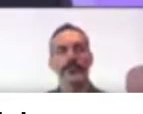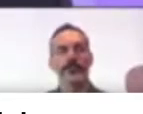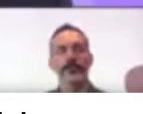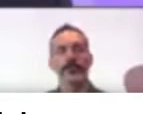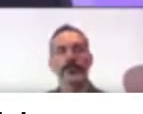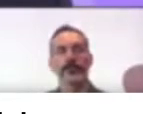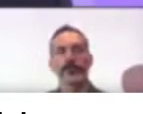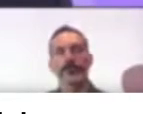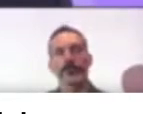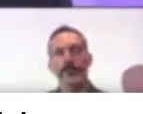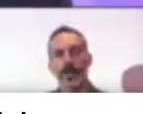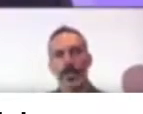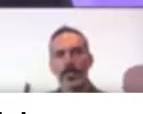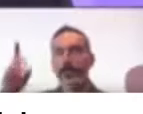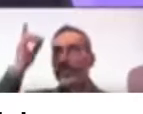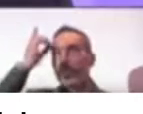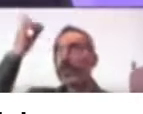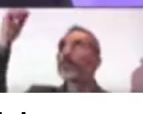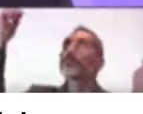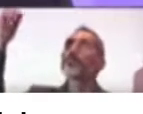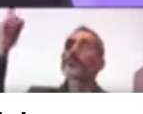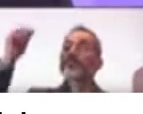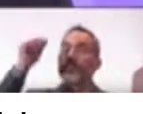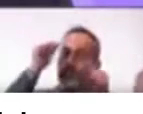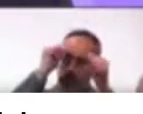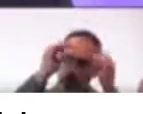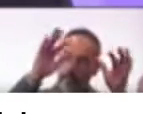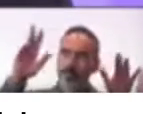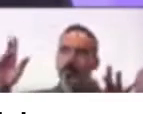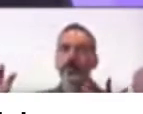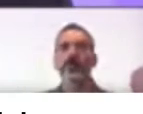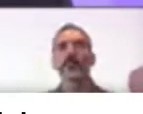Le agradezco a Dios la bendición de estar aquí.